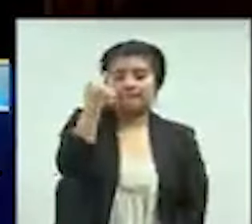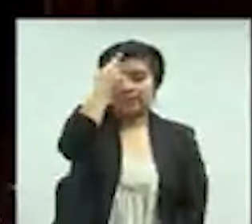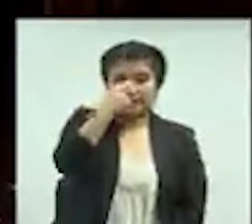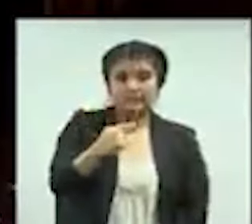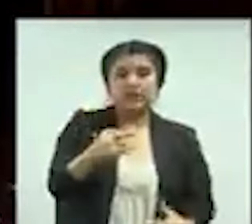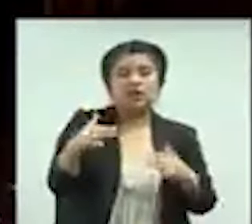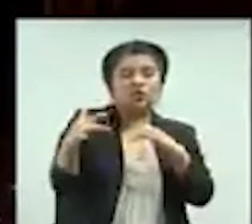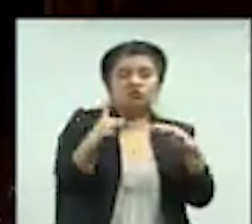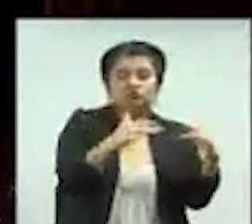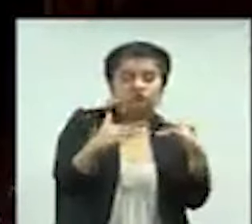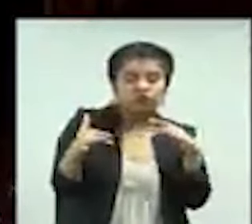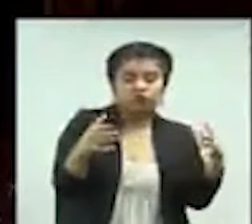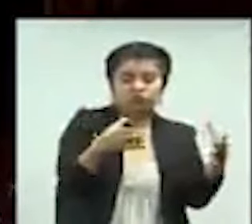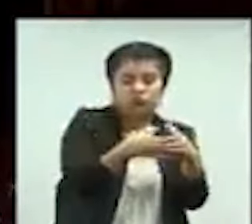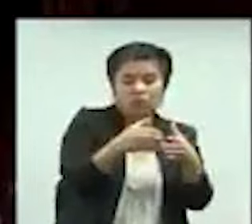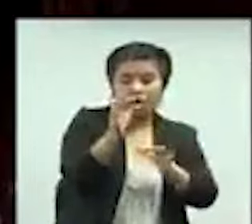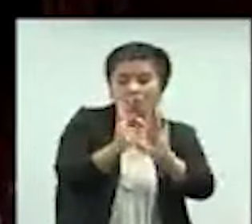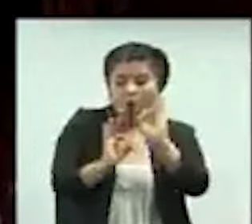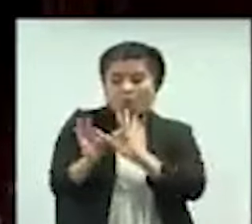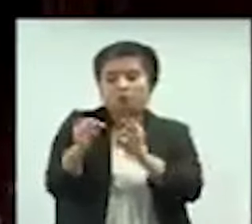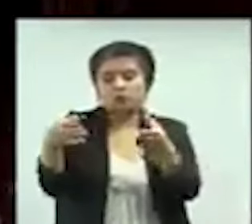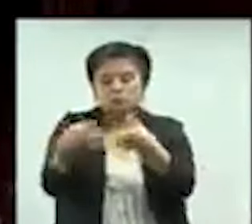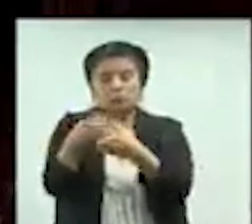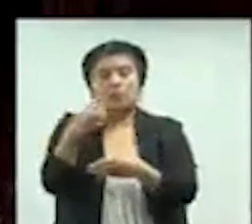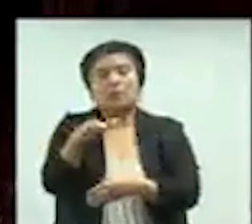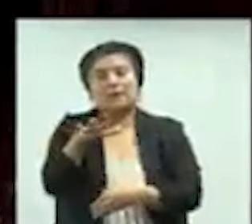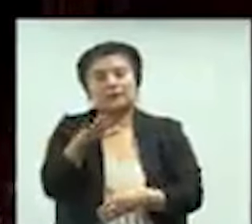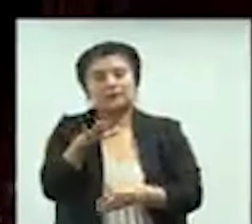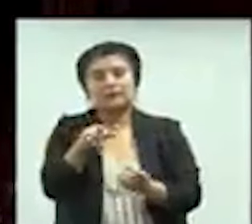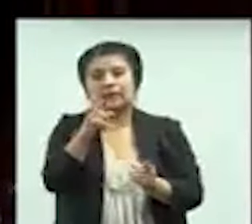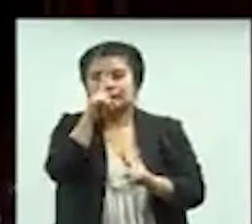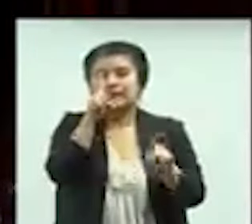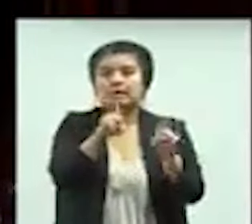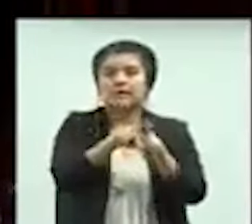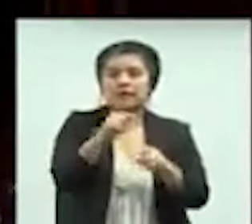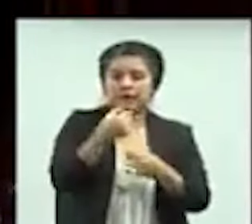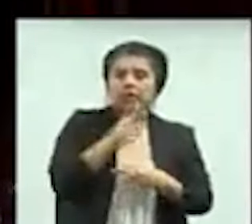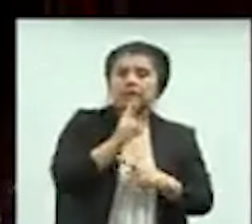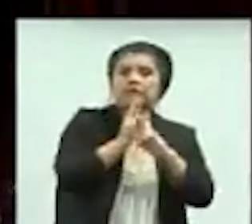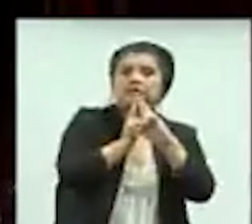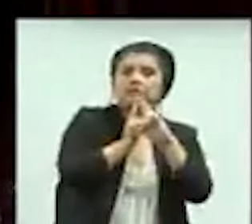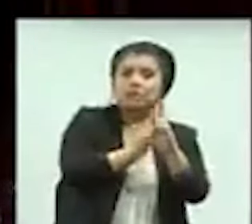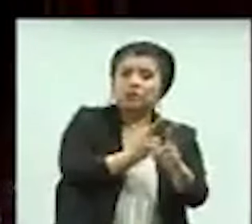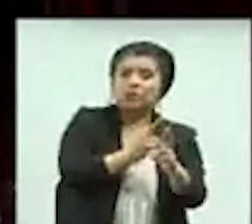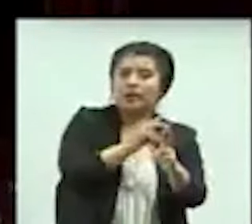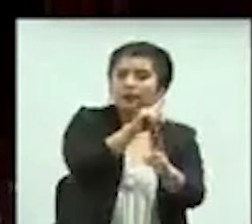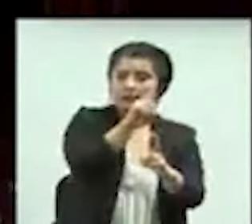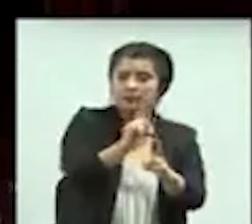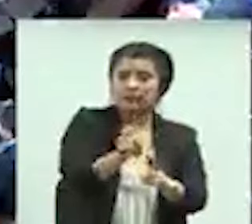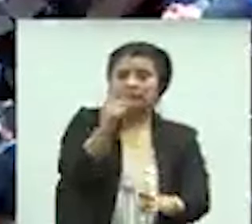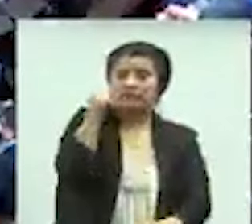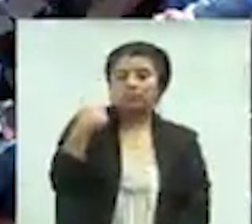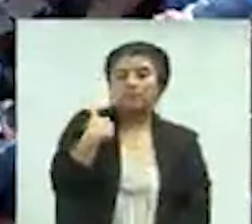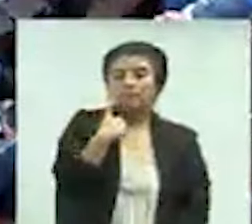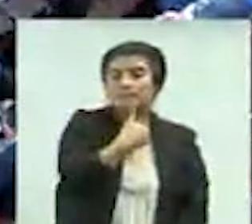terrorista o es pacífico. Y que se limite a responder la pregunta, por favor, presidente.